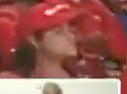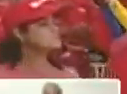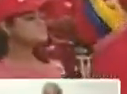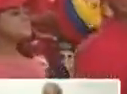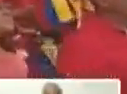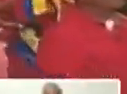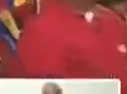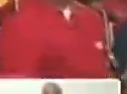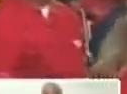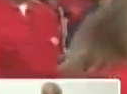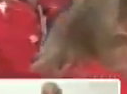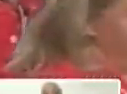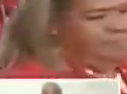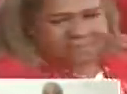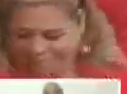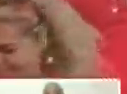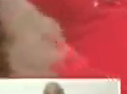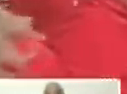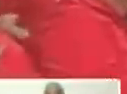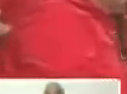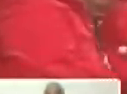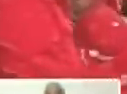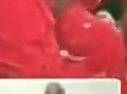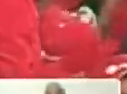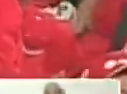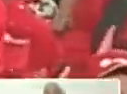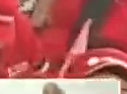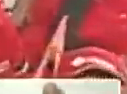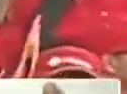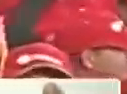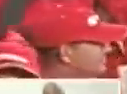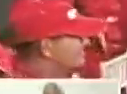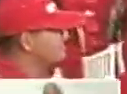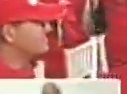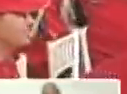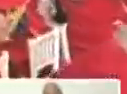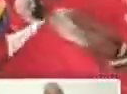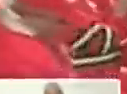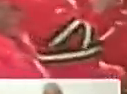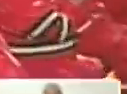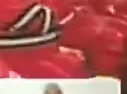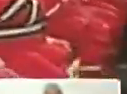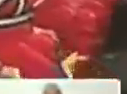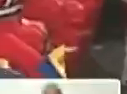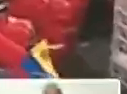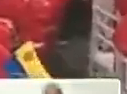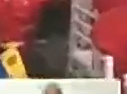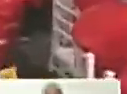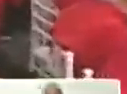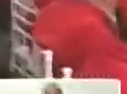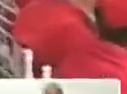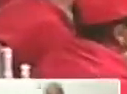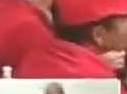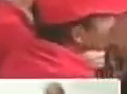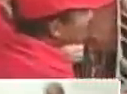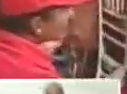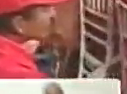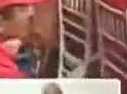Por eso, qué importante estos actos para